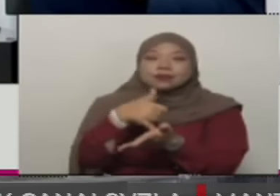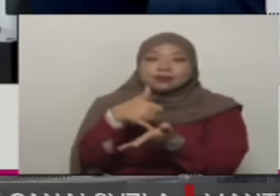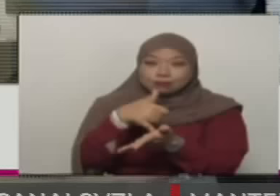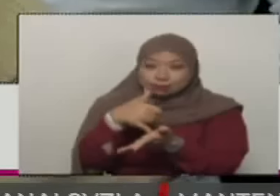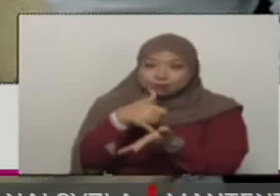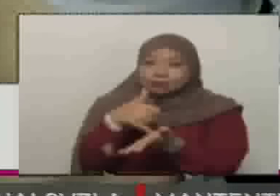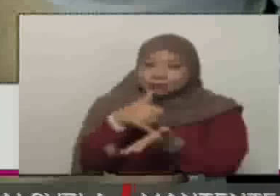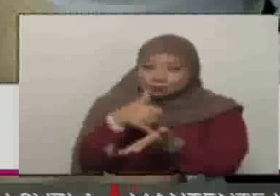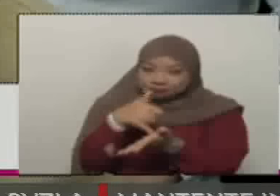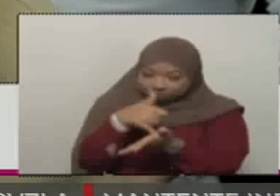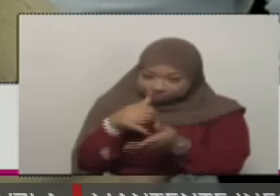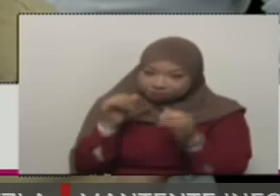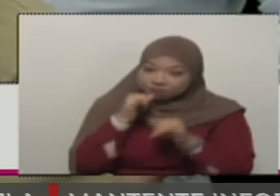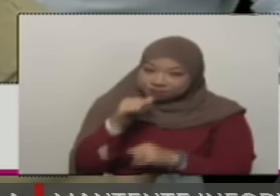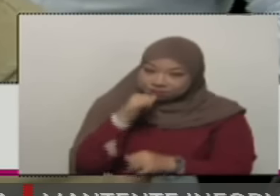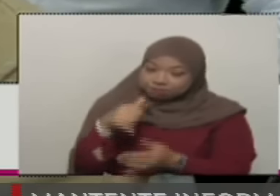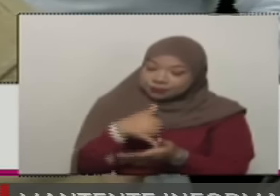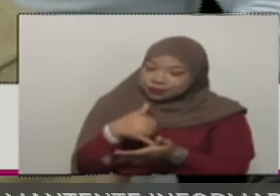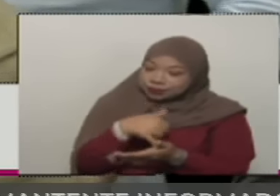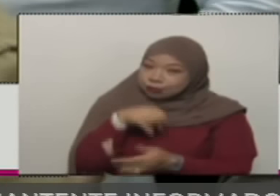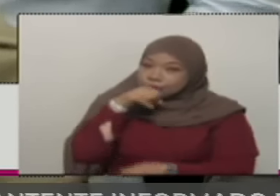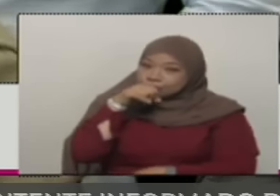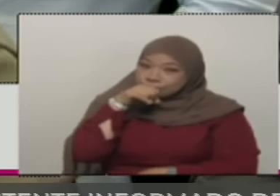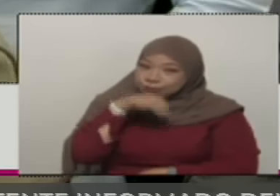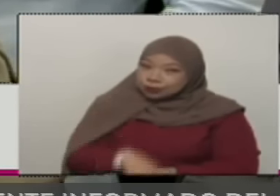verdaderamente es una historia